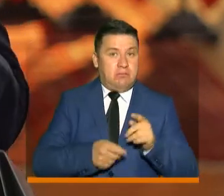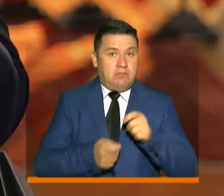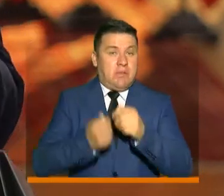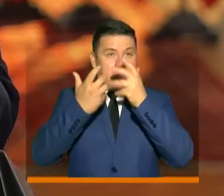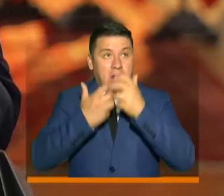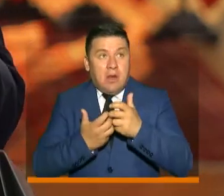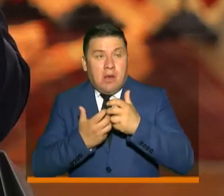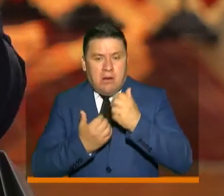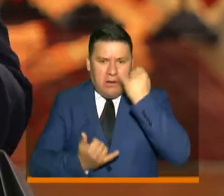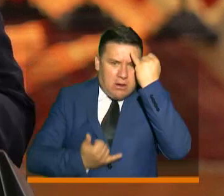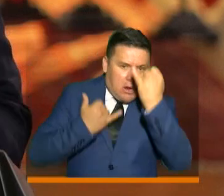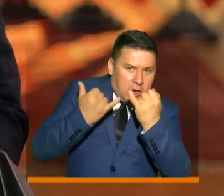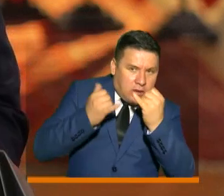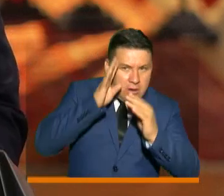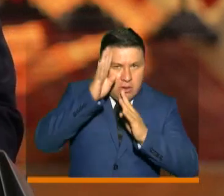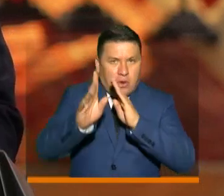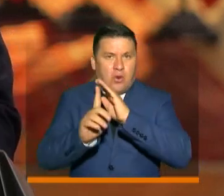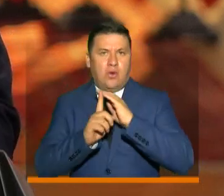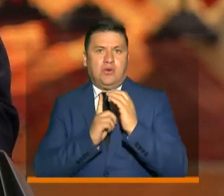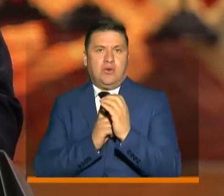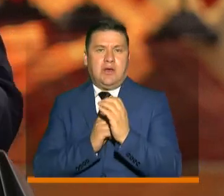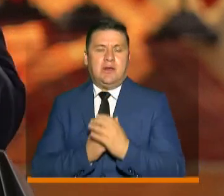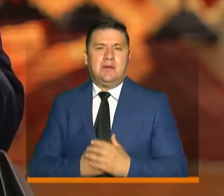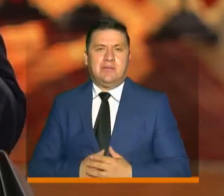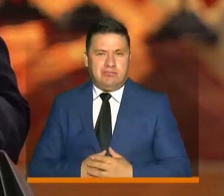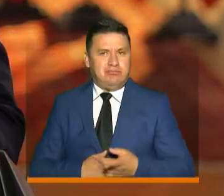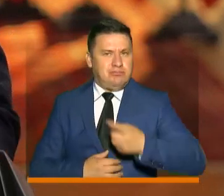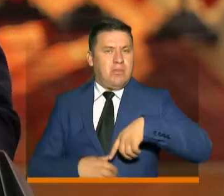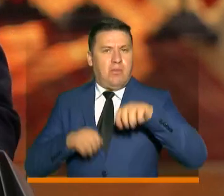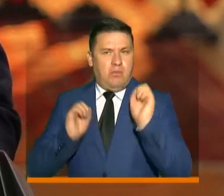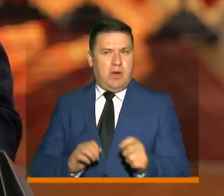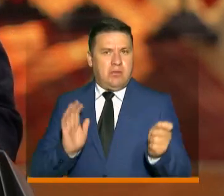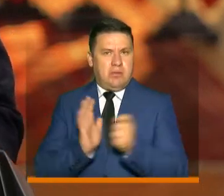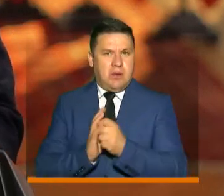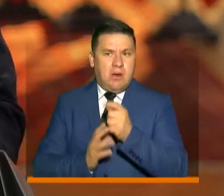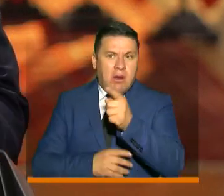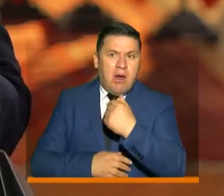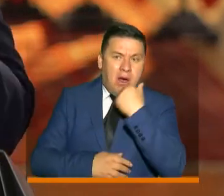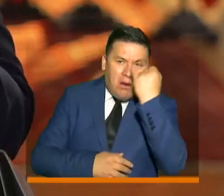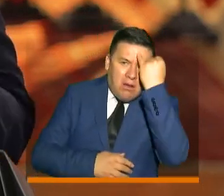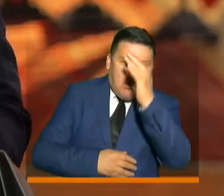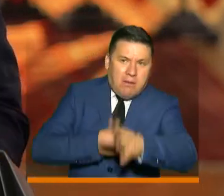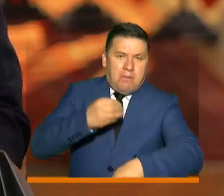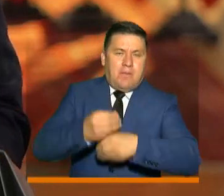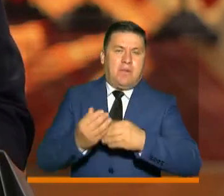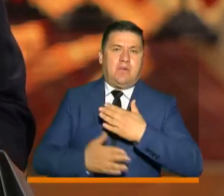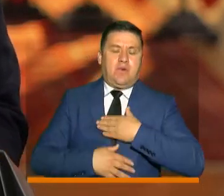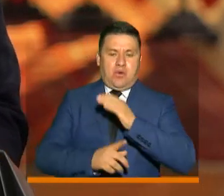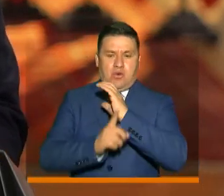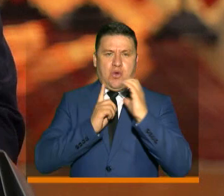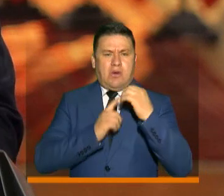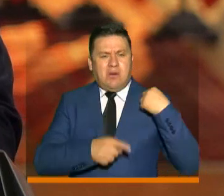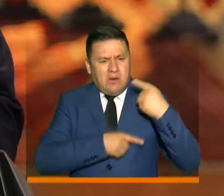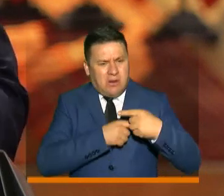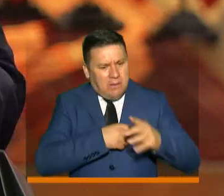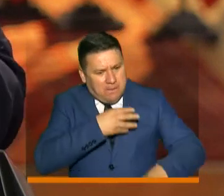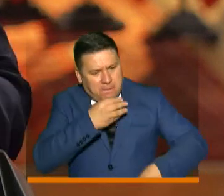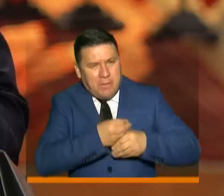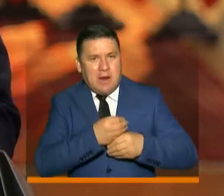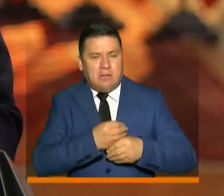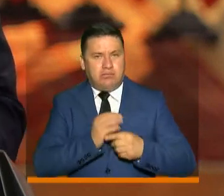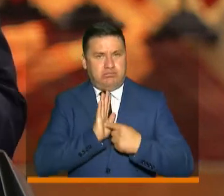las industrias creativas culturales y también aquellas con valor agregado en nuestra cultura tradicional